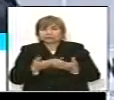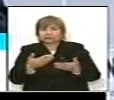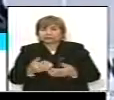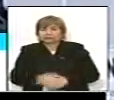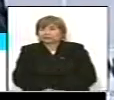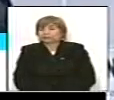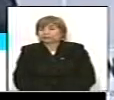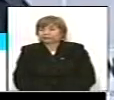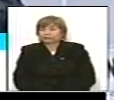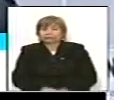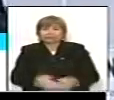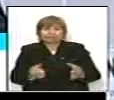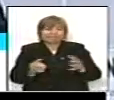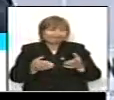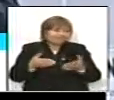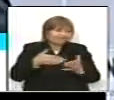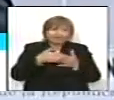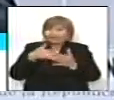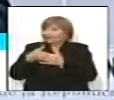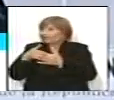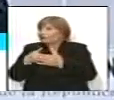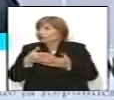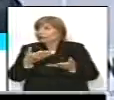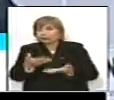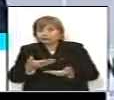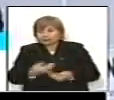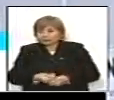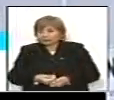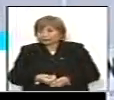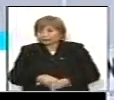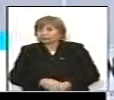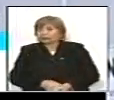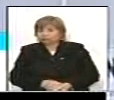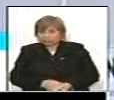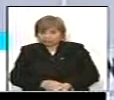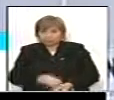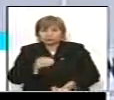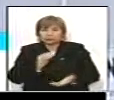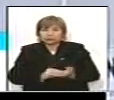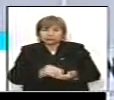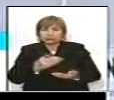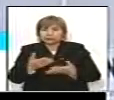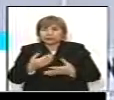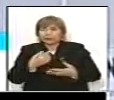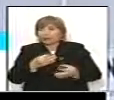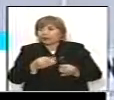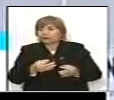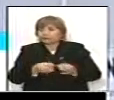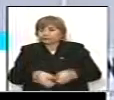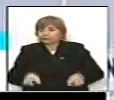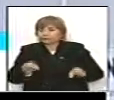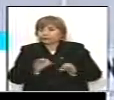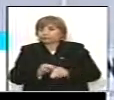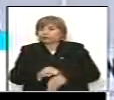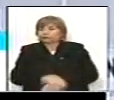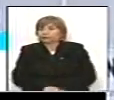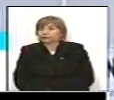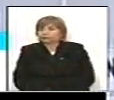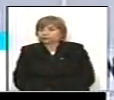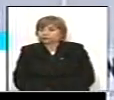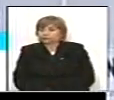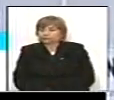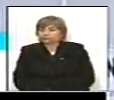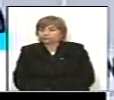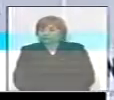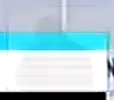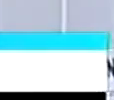no atente contra derechos ya adquiridos, contra la seguridad jurídica, y por eso sí es importante abordar ese punto. Muchas